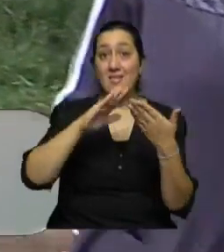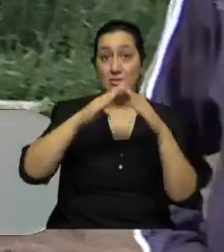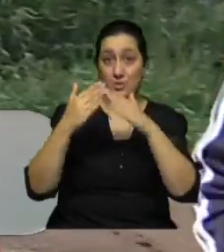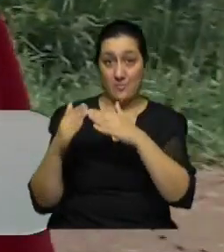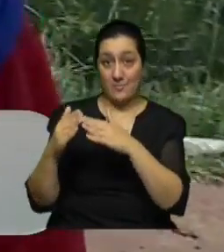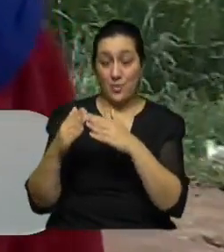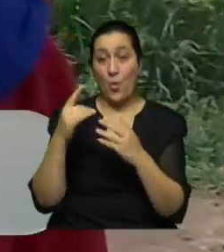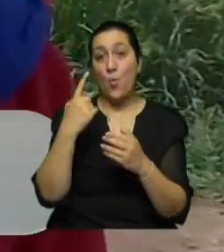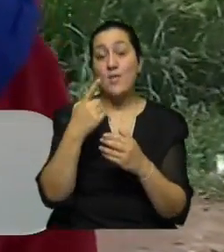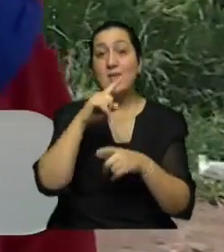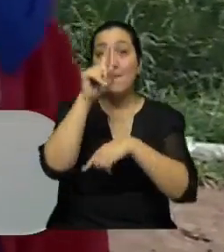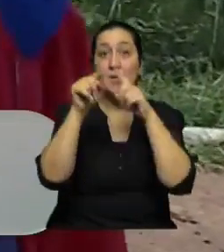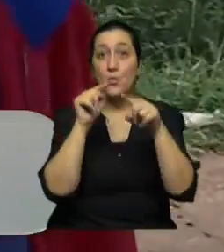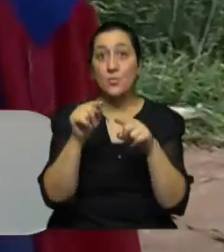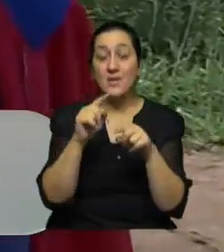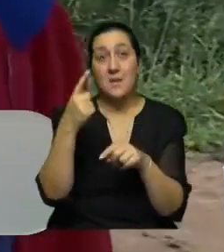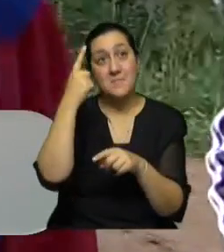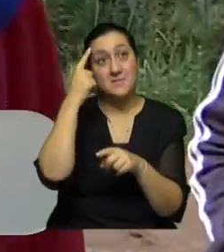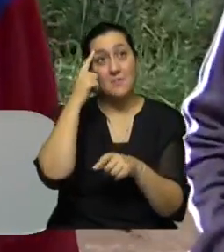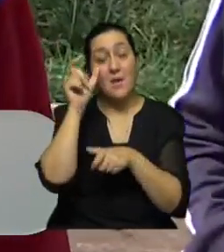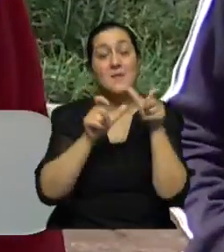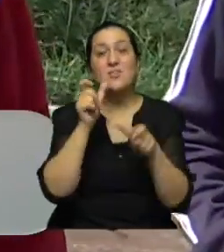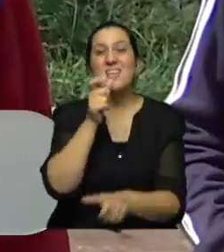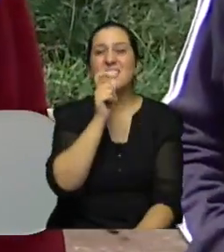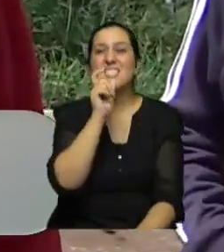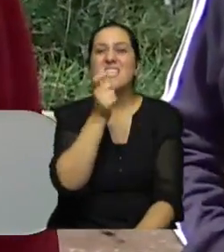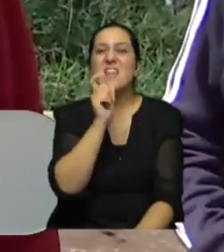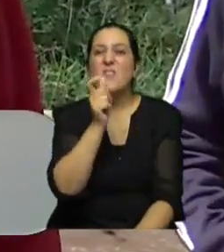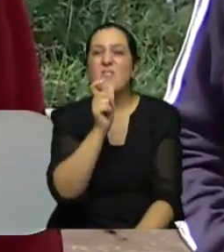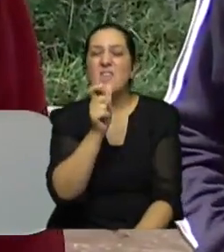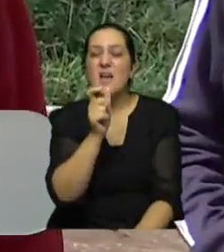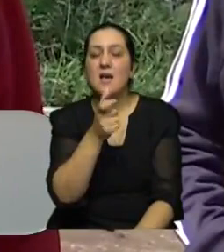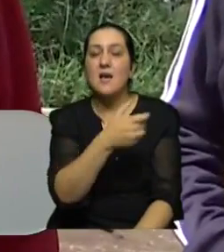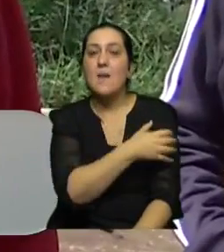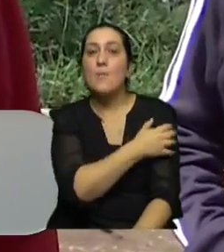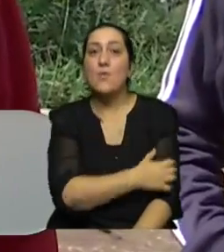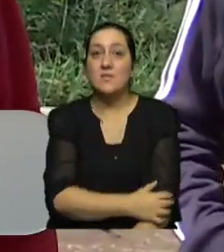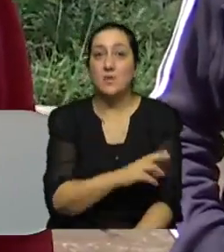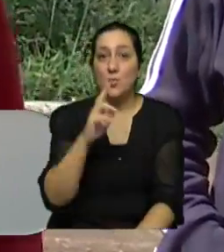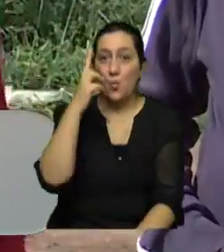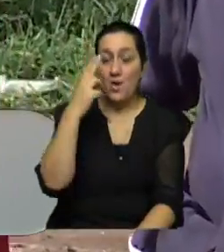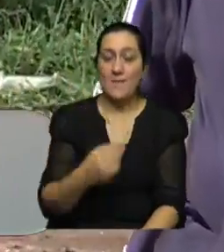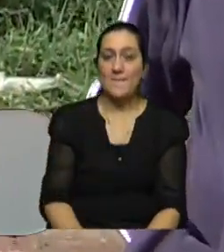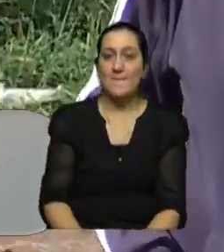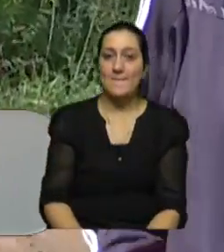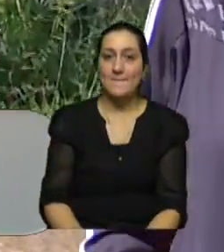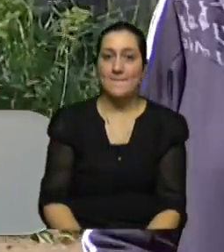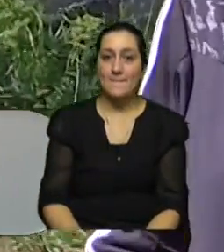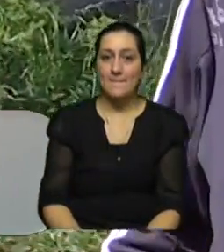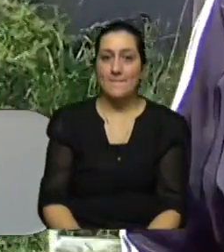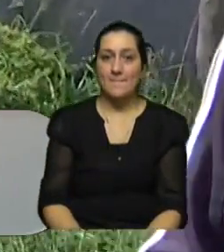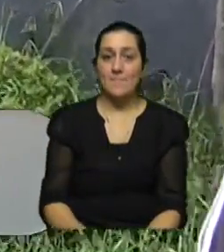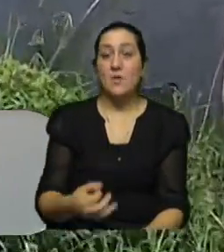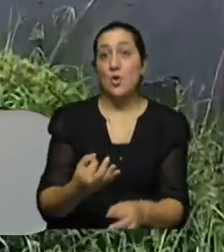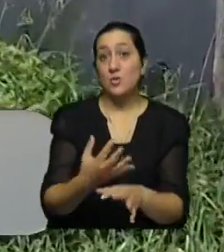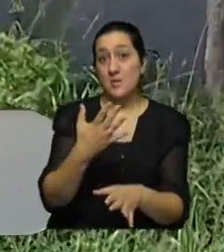de nuestro programa era, bueno, ¿qué pensamos los uruguayos y las uruguayas acerca de la pobreza? ¿Cuál es el concepto que usted tiene? El concepto